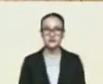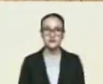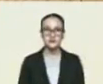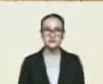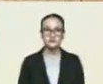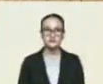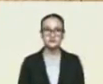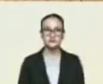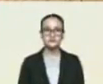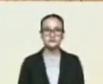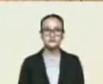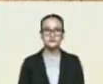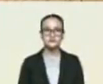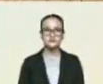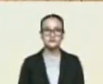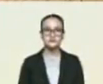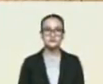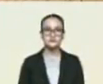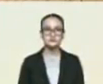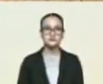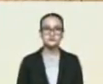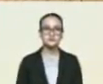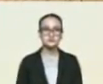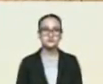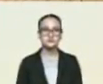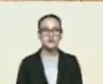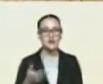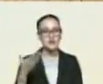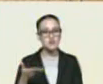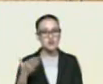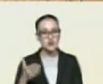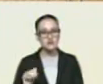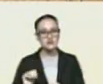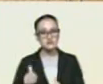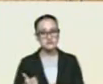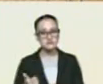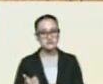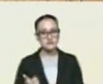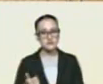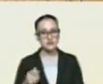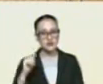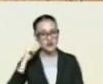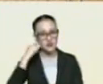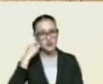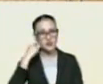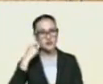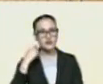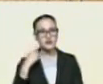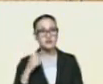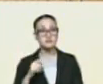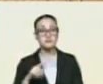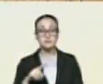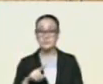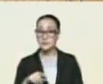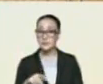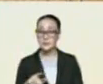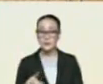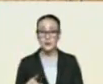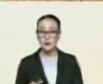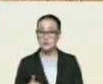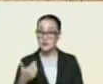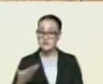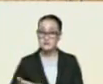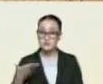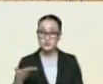2017. Y es importante comenzar recordando esto y citando esto en el informe, puesto que principalmente